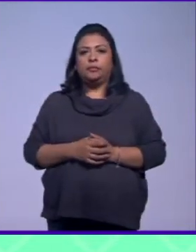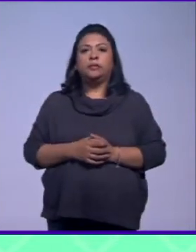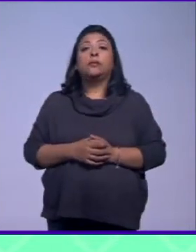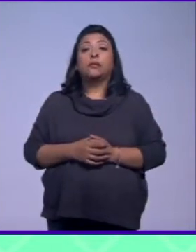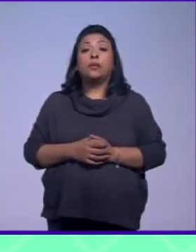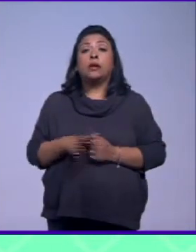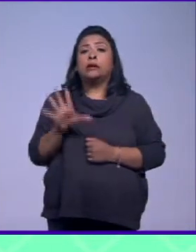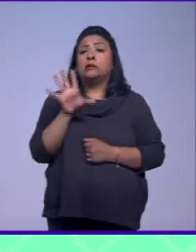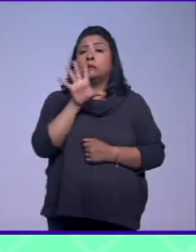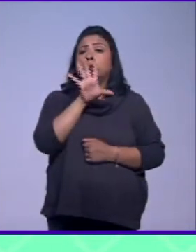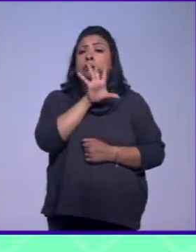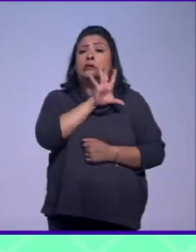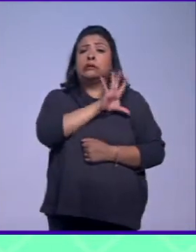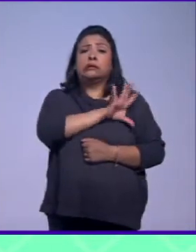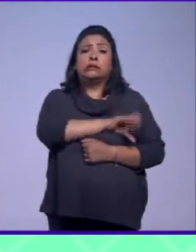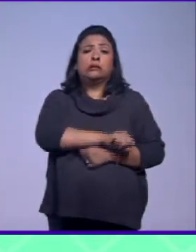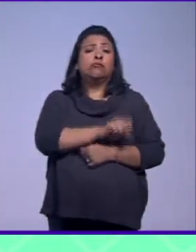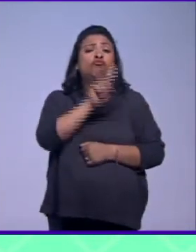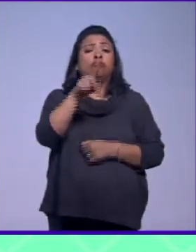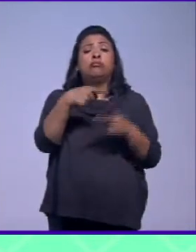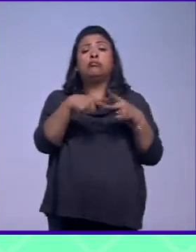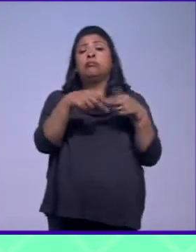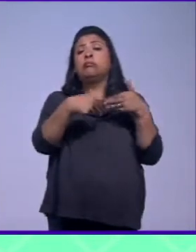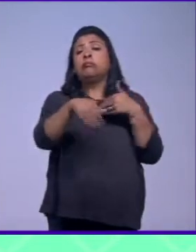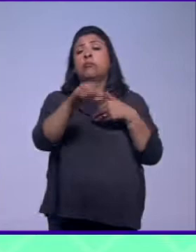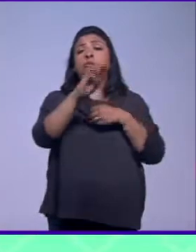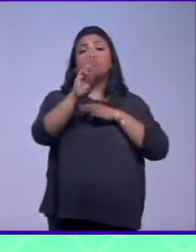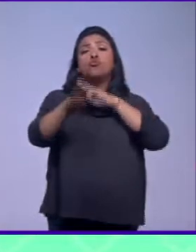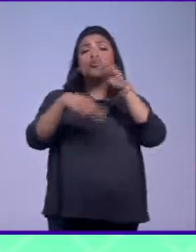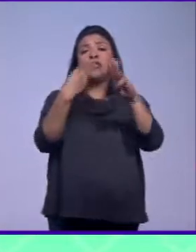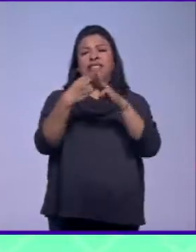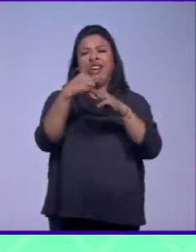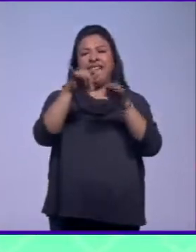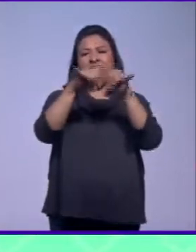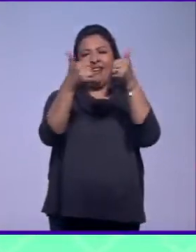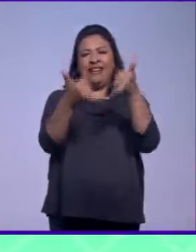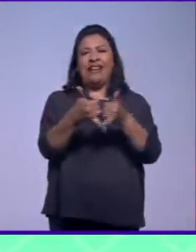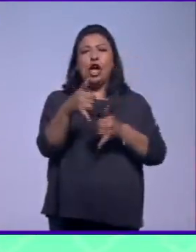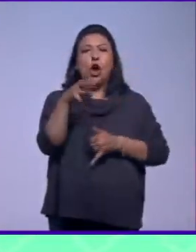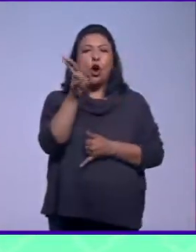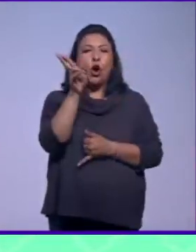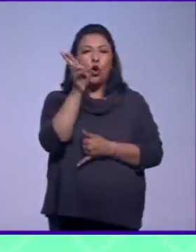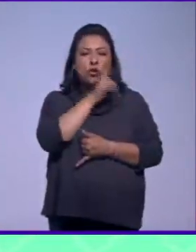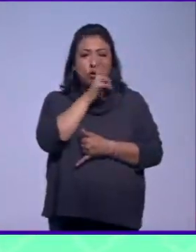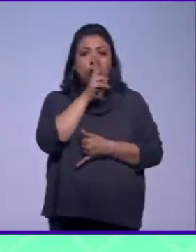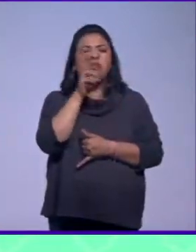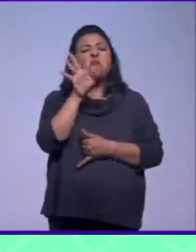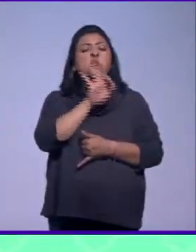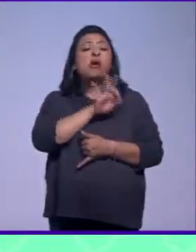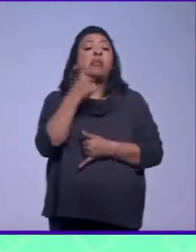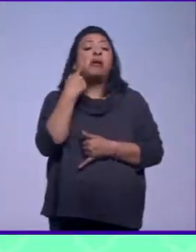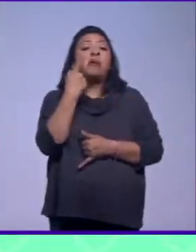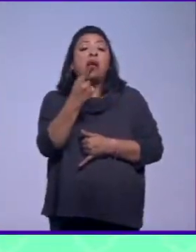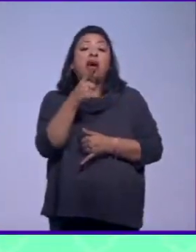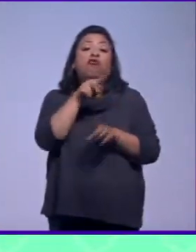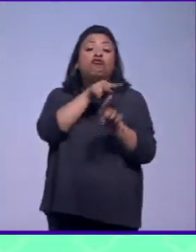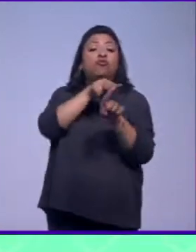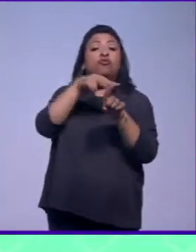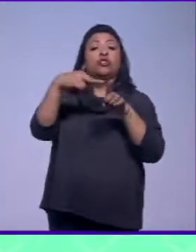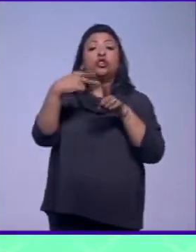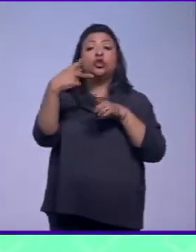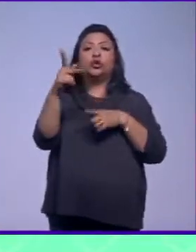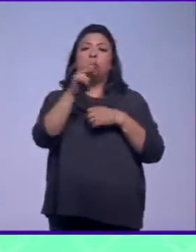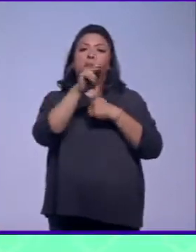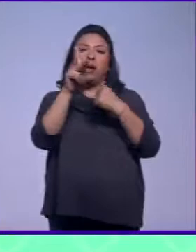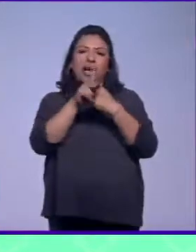la euforia desatada por el inminente inicio de la copa mundial en rusia puede ser un buen pretexto para conocer otros ángulos del país de la